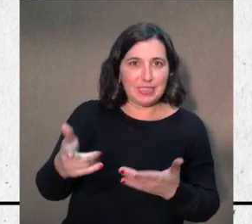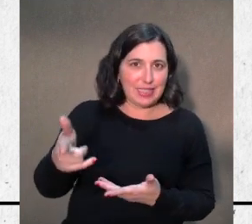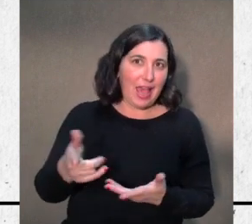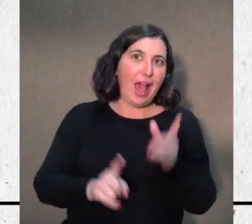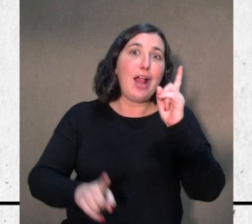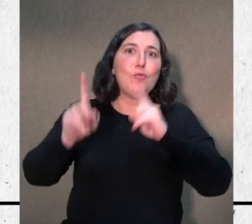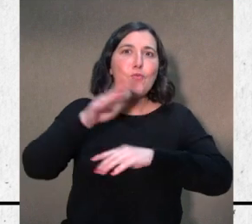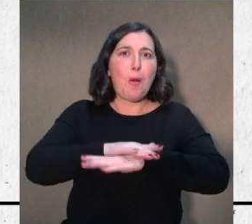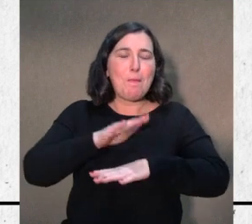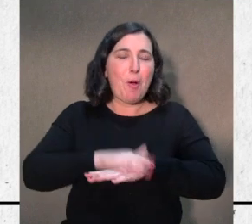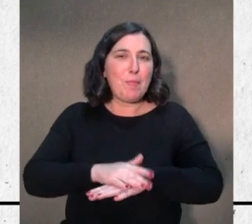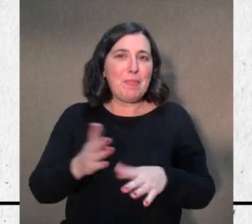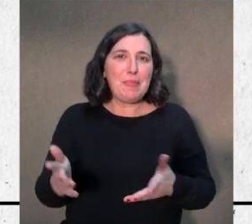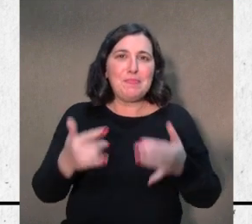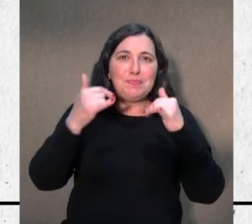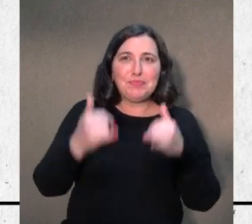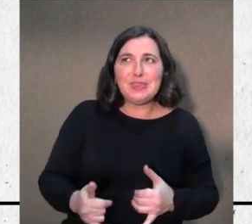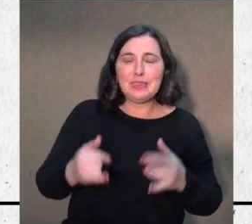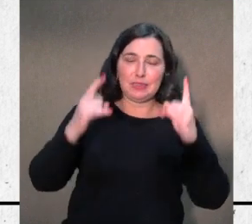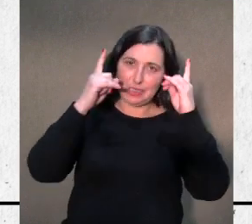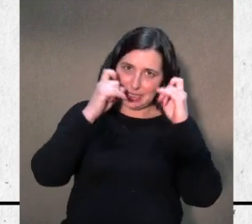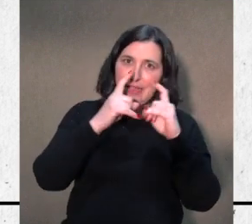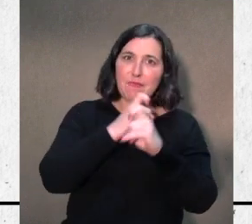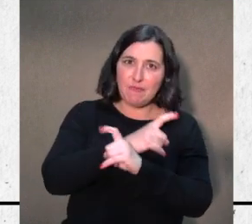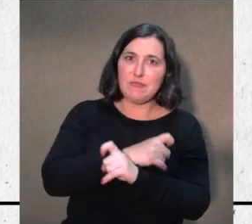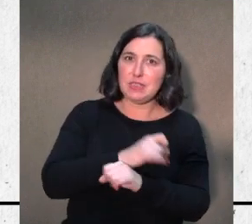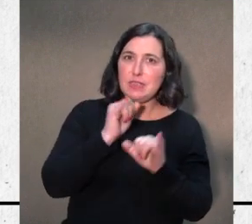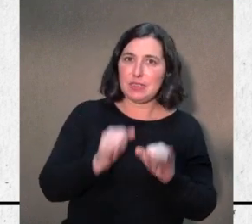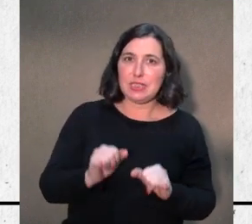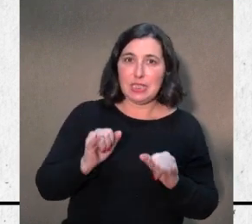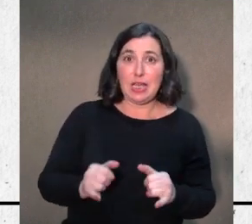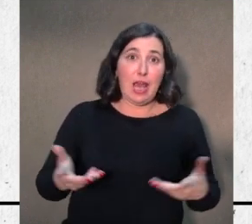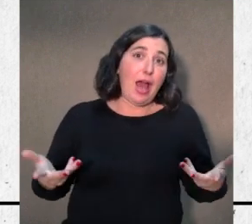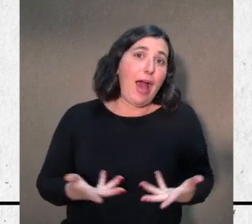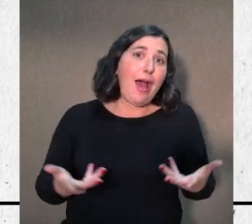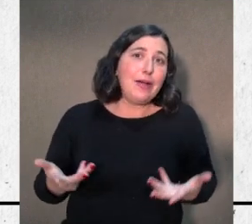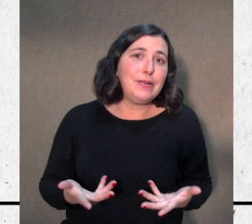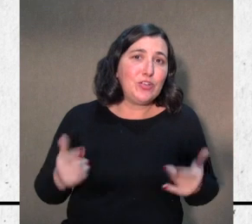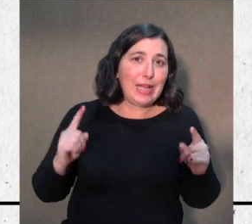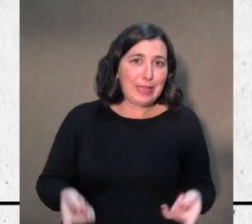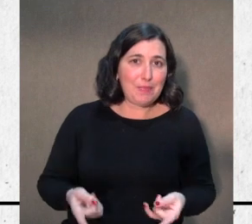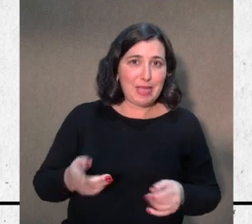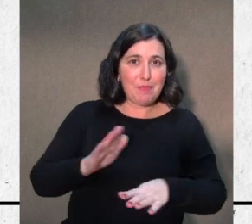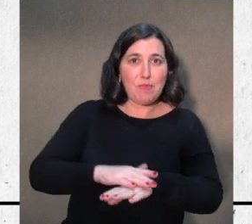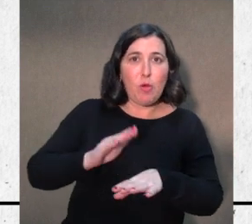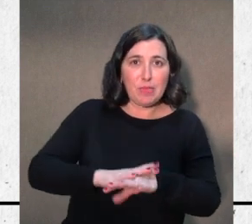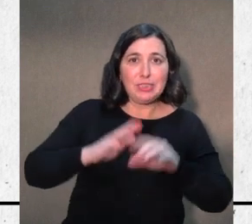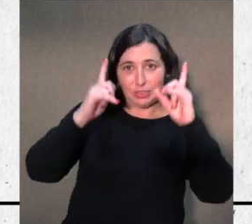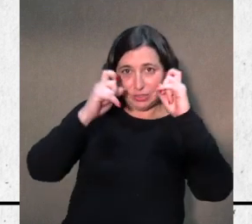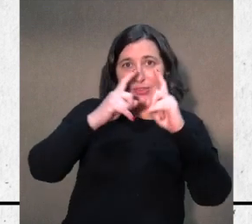se hace difícil. Bueno, ahora estamos en un momento difícil también. Sí. Pero también tomo, ya que soy la última,